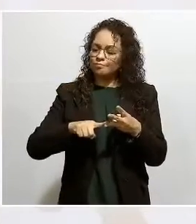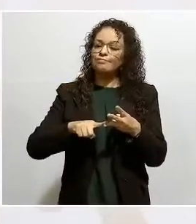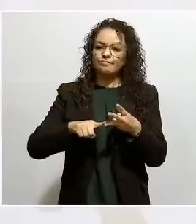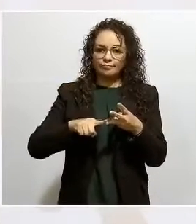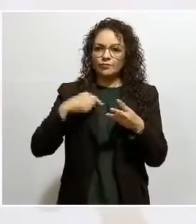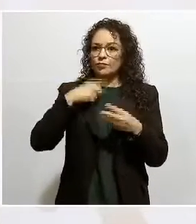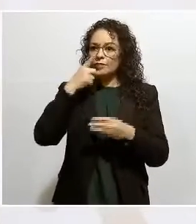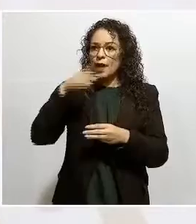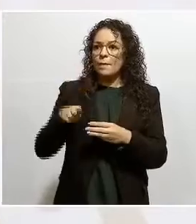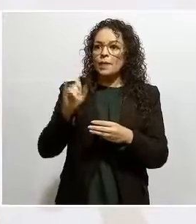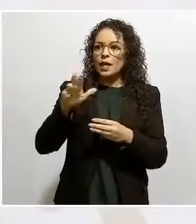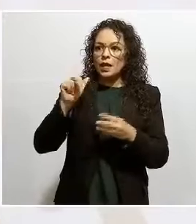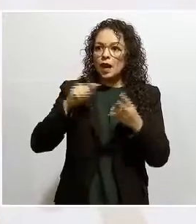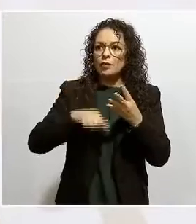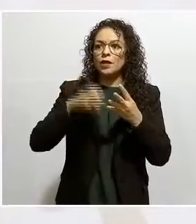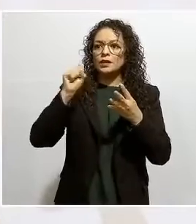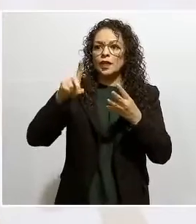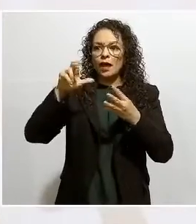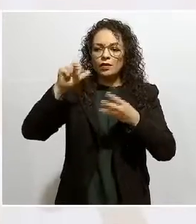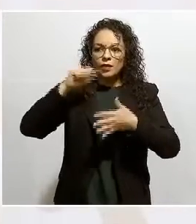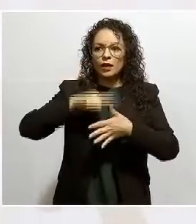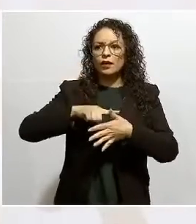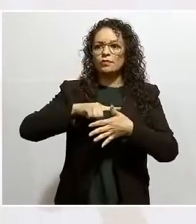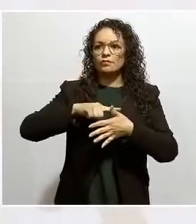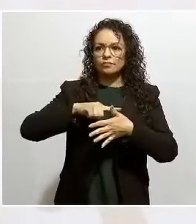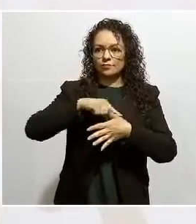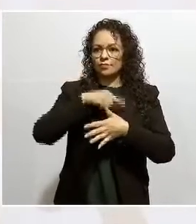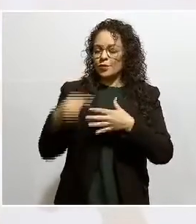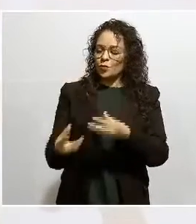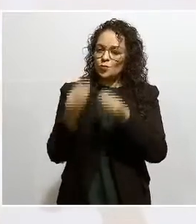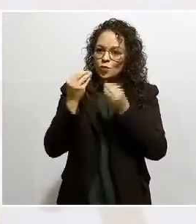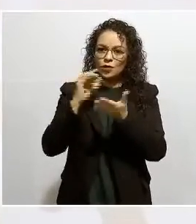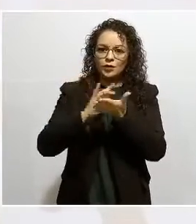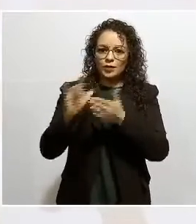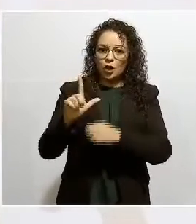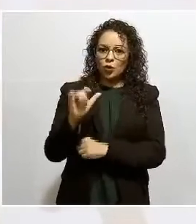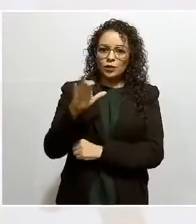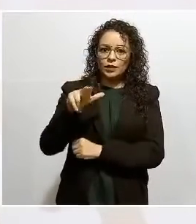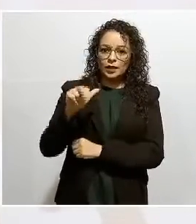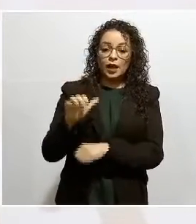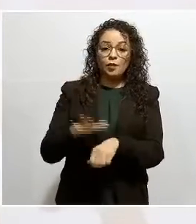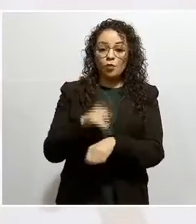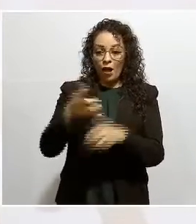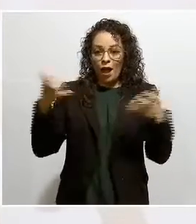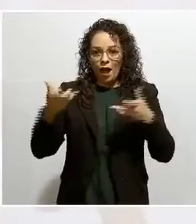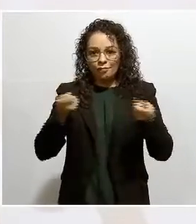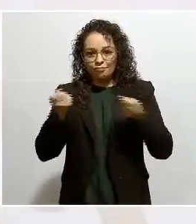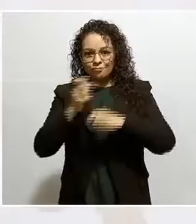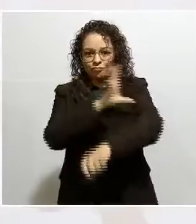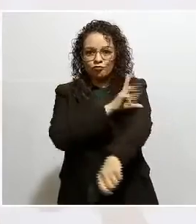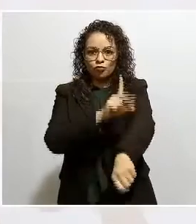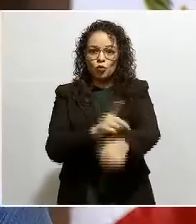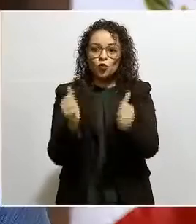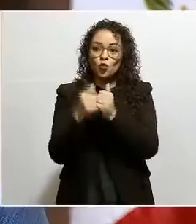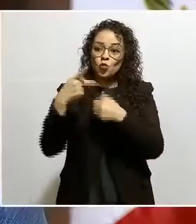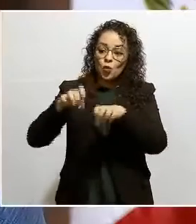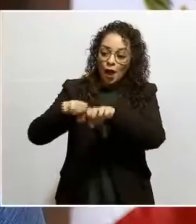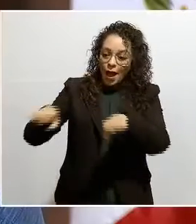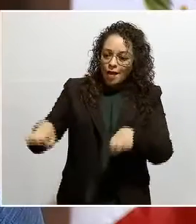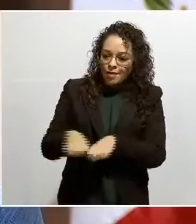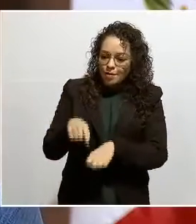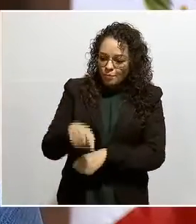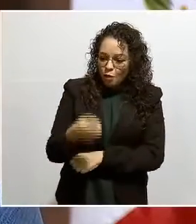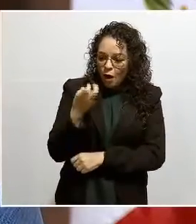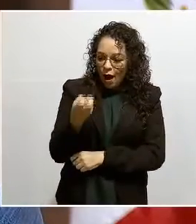Miriam Guerrero, Sandra Ordaz y Dulce Valdivia. Gracias, querida Lucina, por coordinar junto con tu equipo este